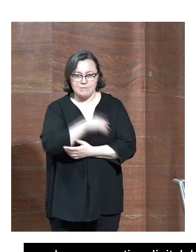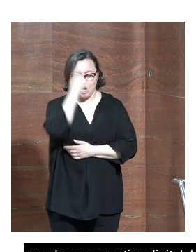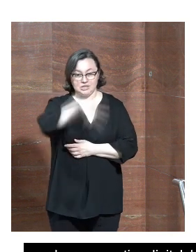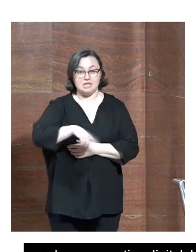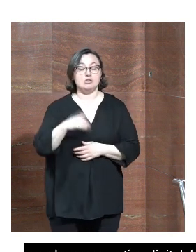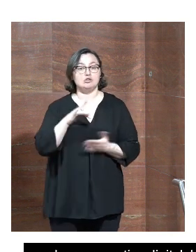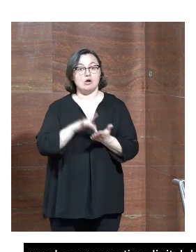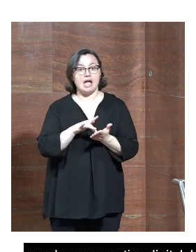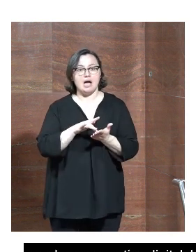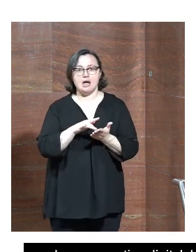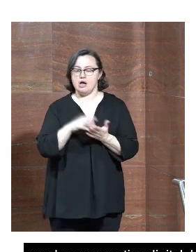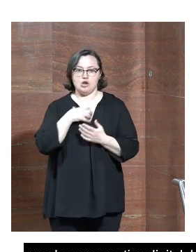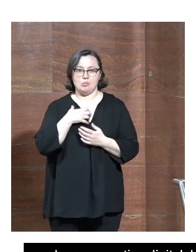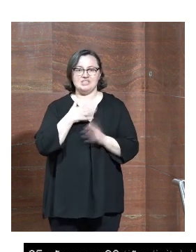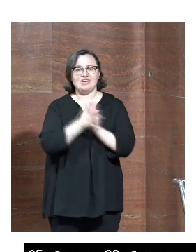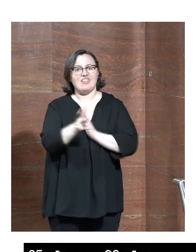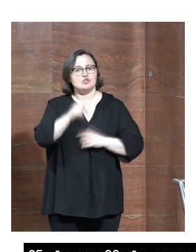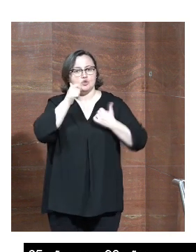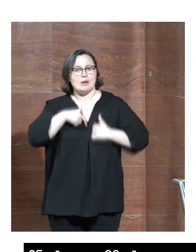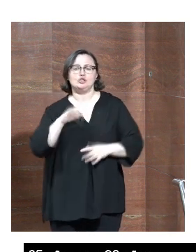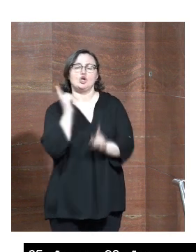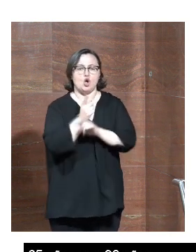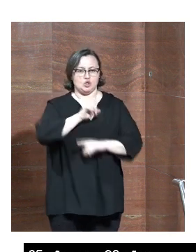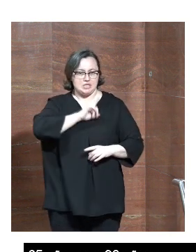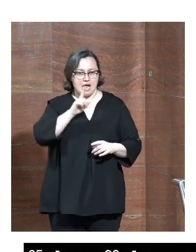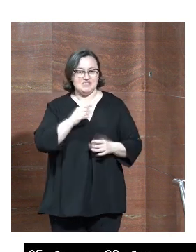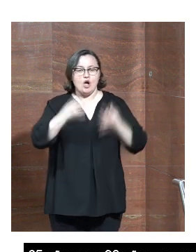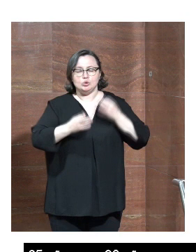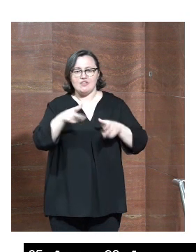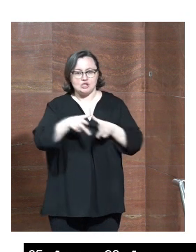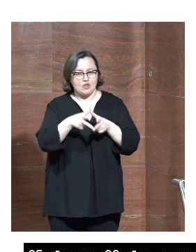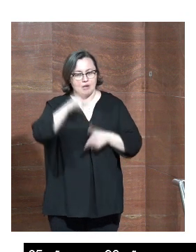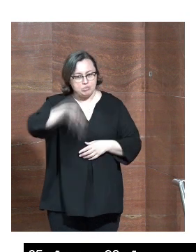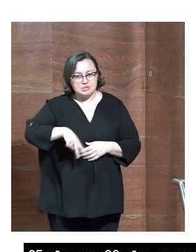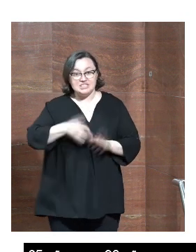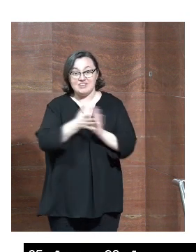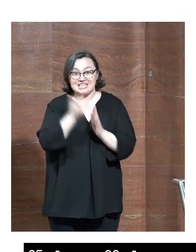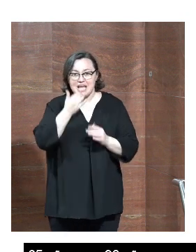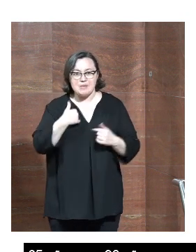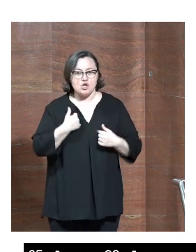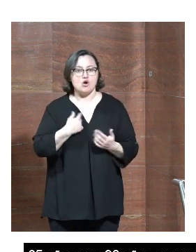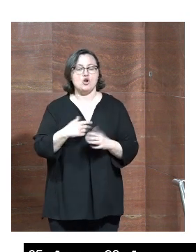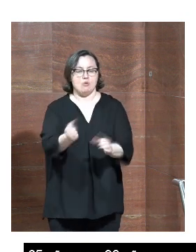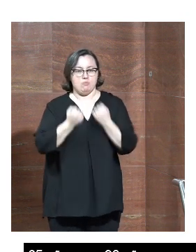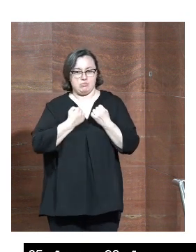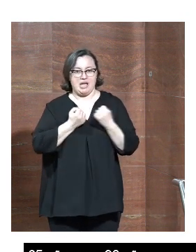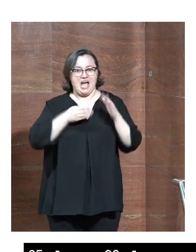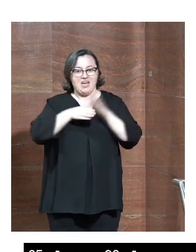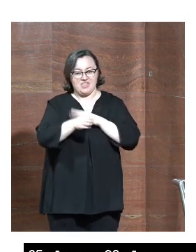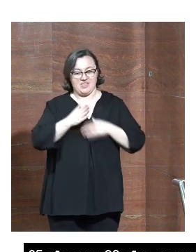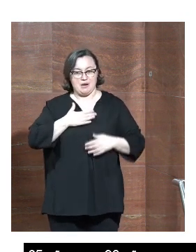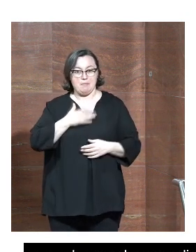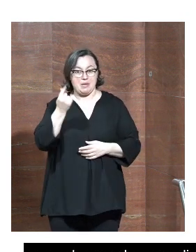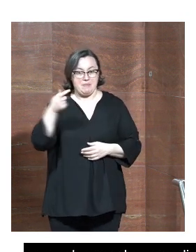jamás creo que es un atentado contra mis derechos humanos, es un tema de justicia social, que a mí se me impida por completo acceder a mi